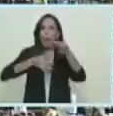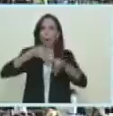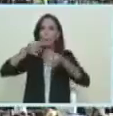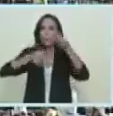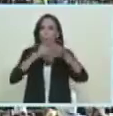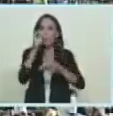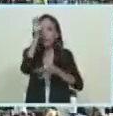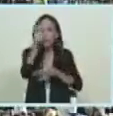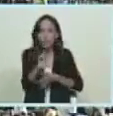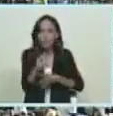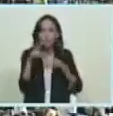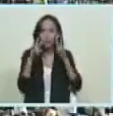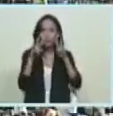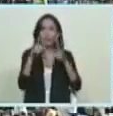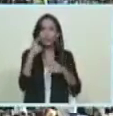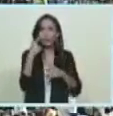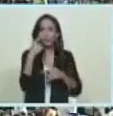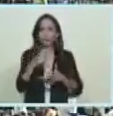a la gente.